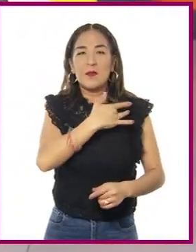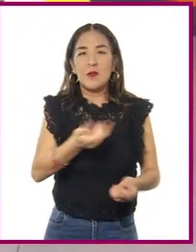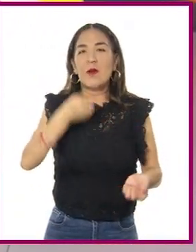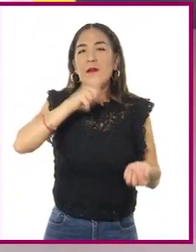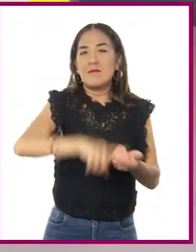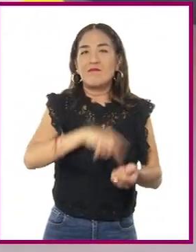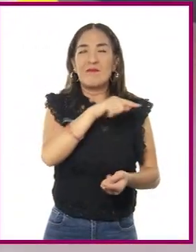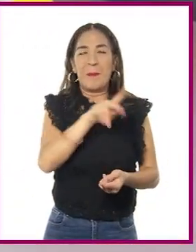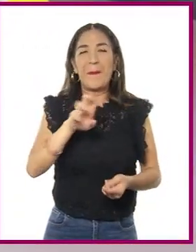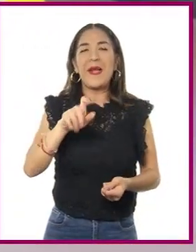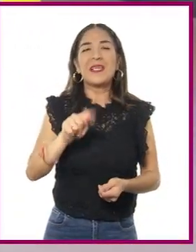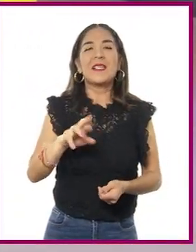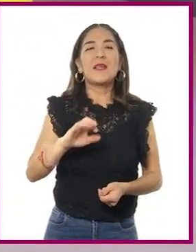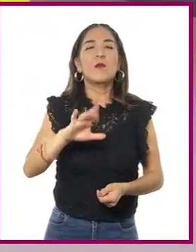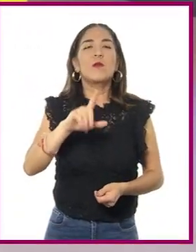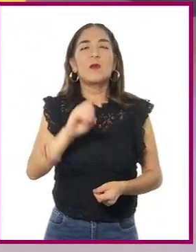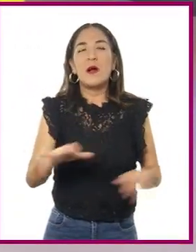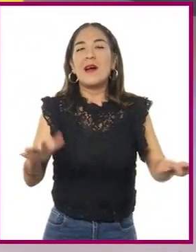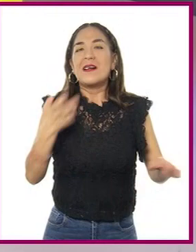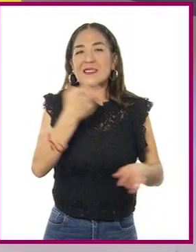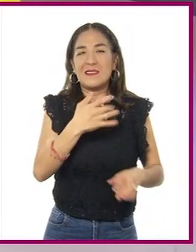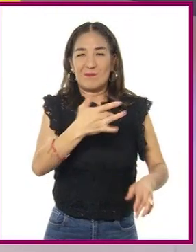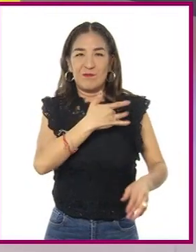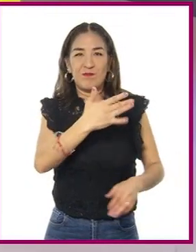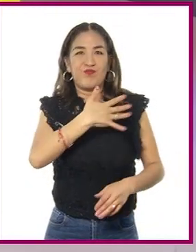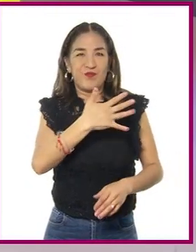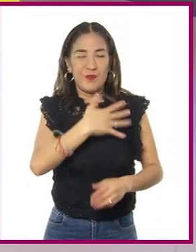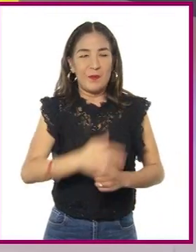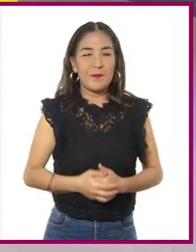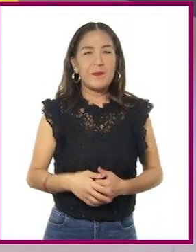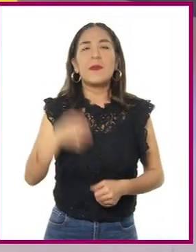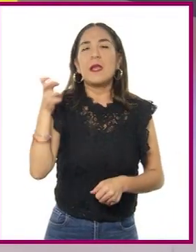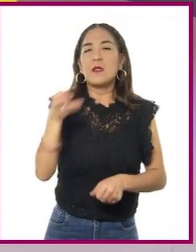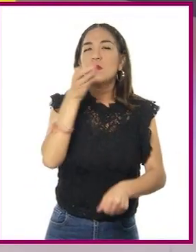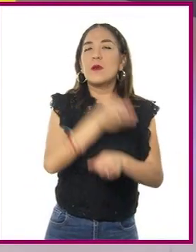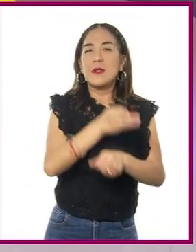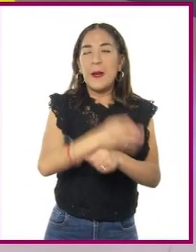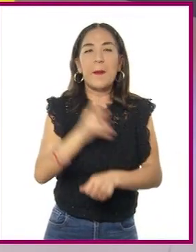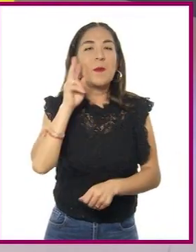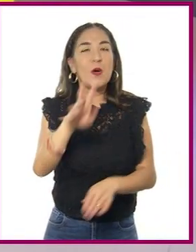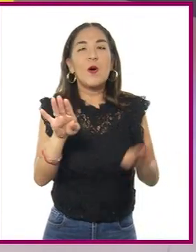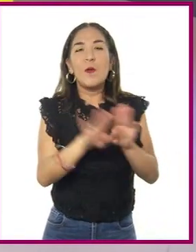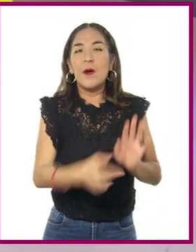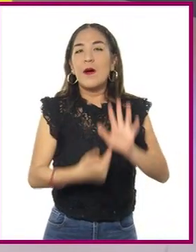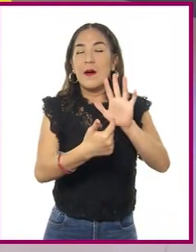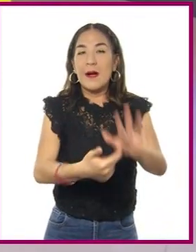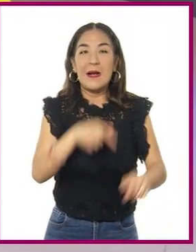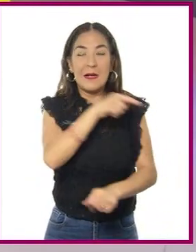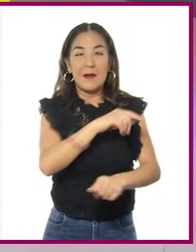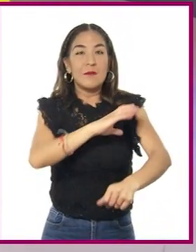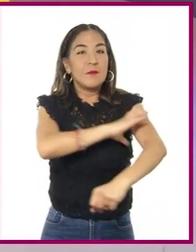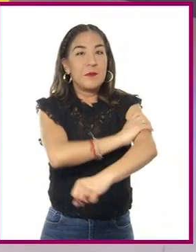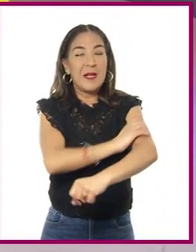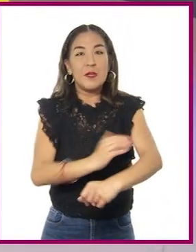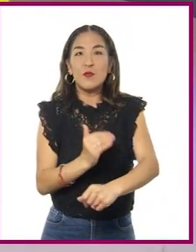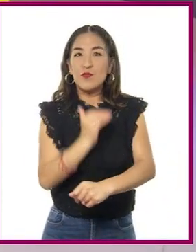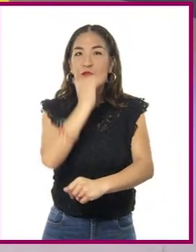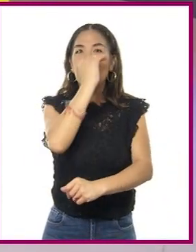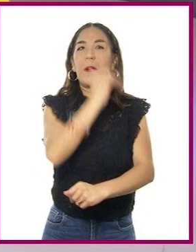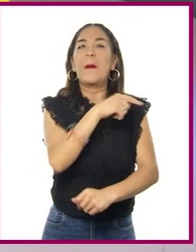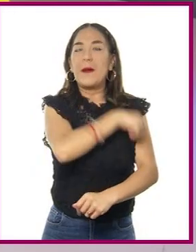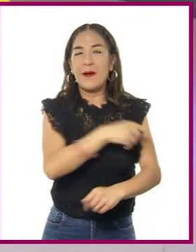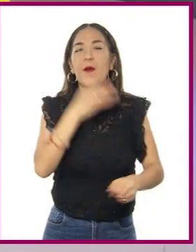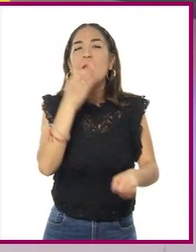corazón. Es así como la siguiente gráfica muestra la evolución de la presión arterial a partir del momento en